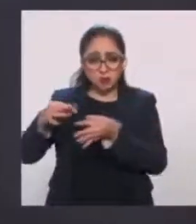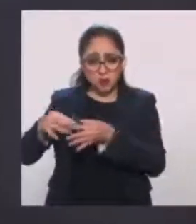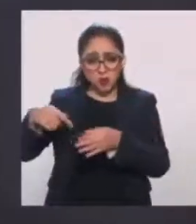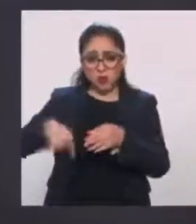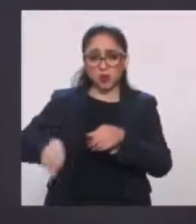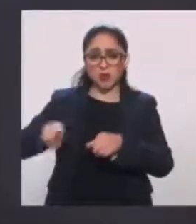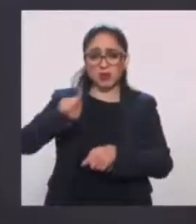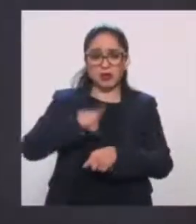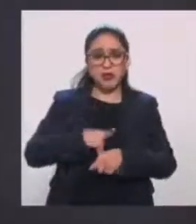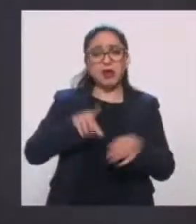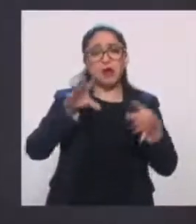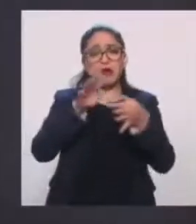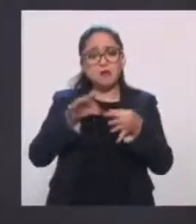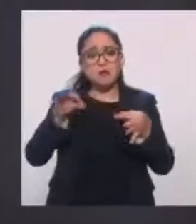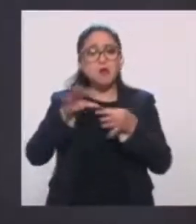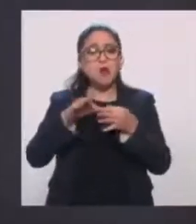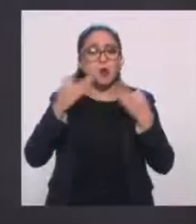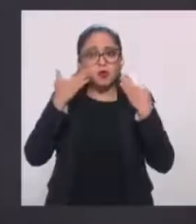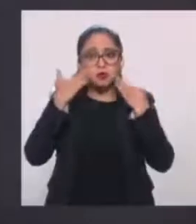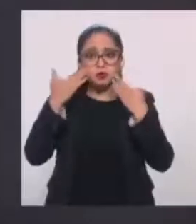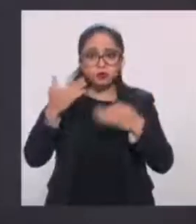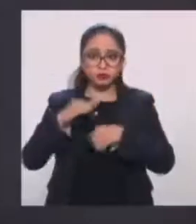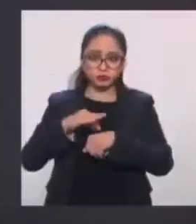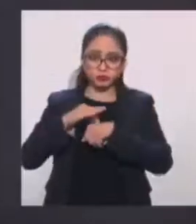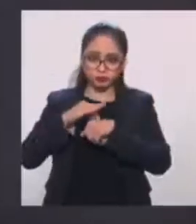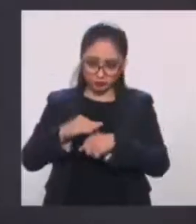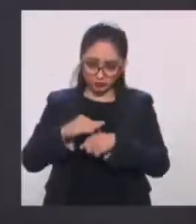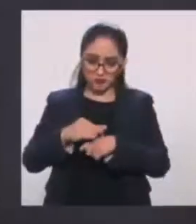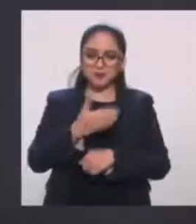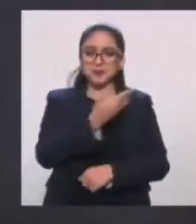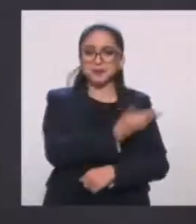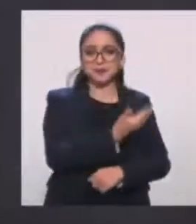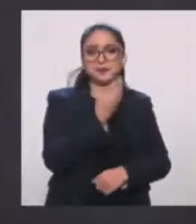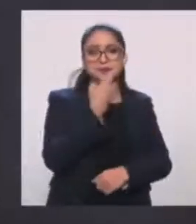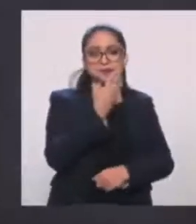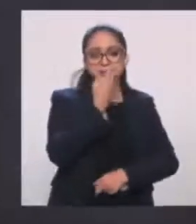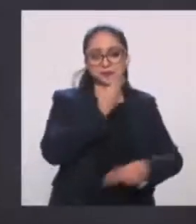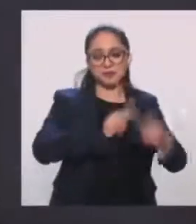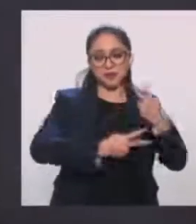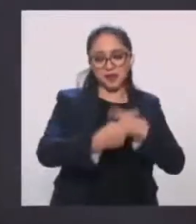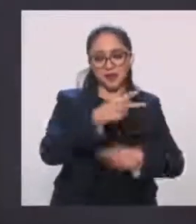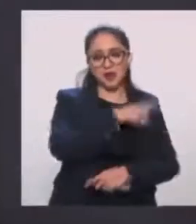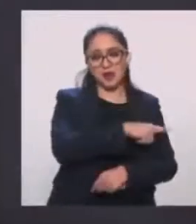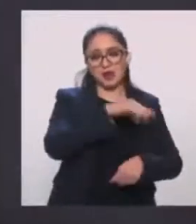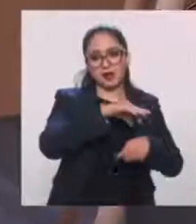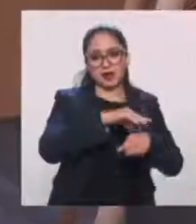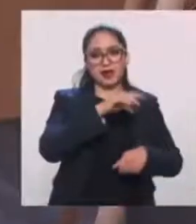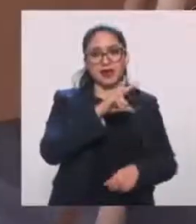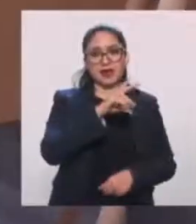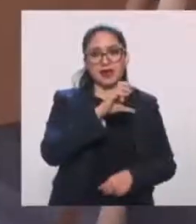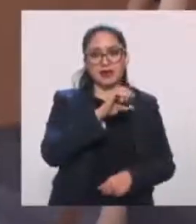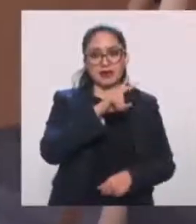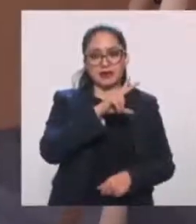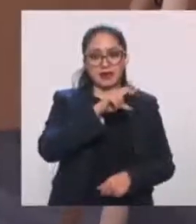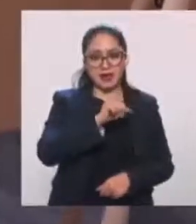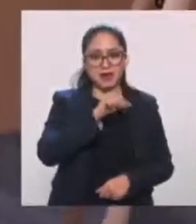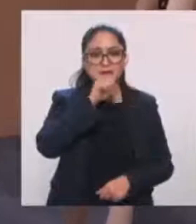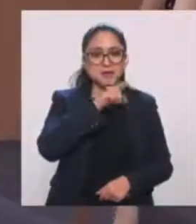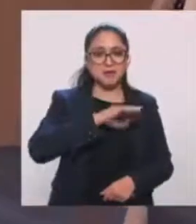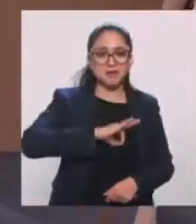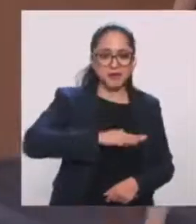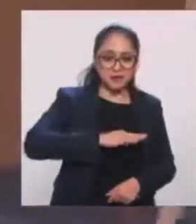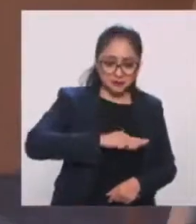vamos a continuar. Le doy la bienvenida nuevamente a la doctora Cristina Herrera, infectóloga e investigadora. Bienvenida, doctora, gracias.